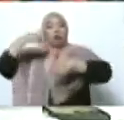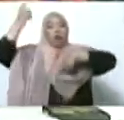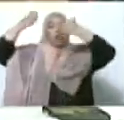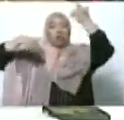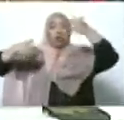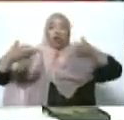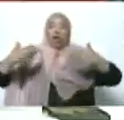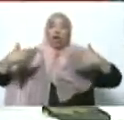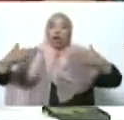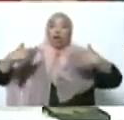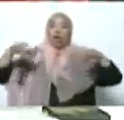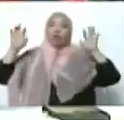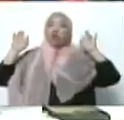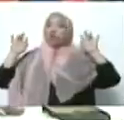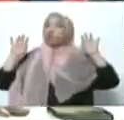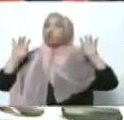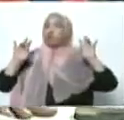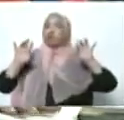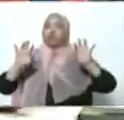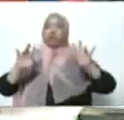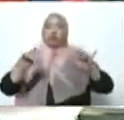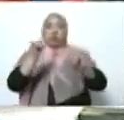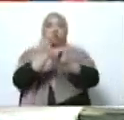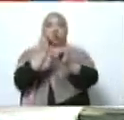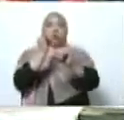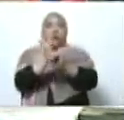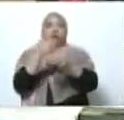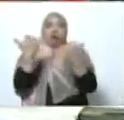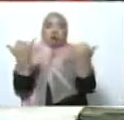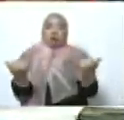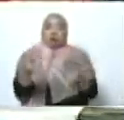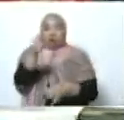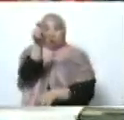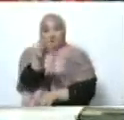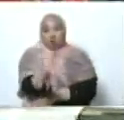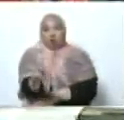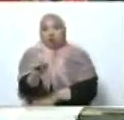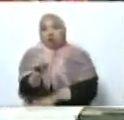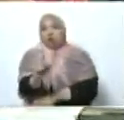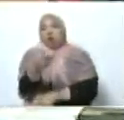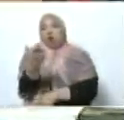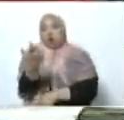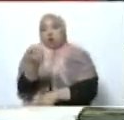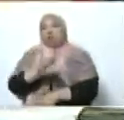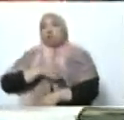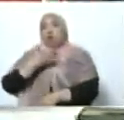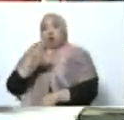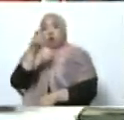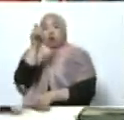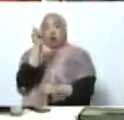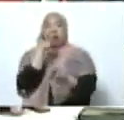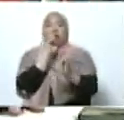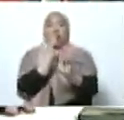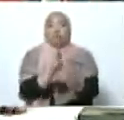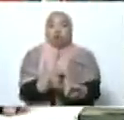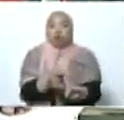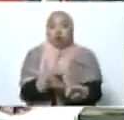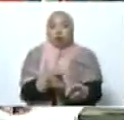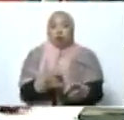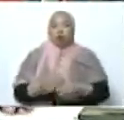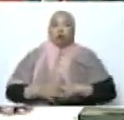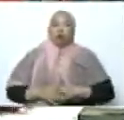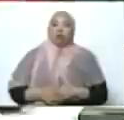una avalancha, fue el primer intento digital. Bueno, ahora la persona no solo va a tener esa posibilidad, sino que va a tener la respuesta. Ayer